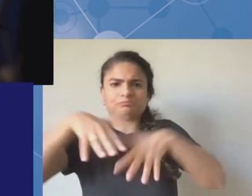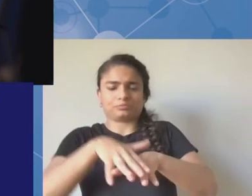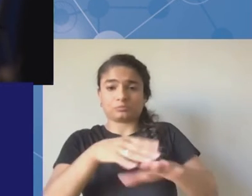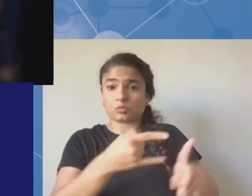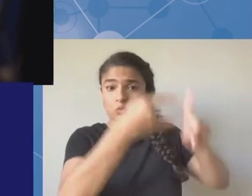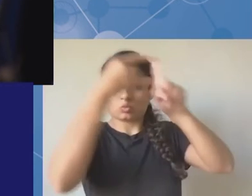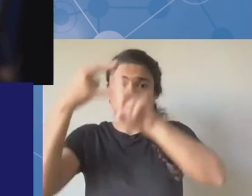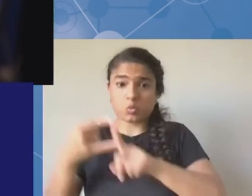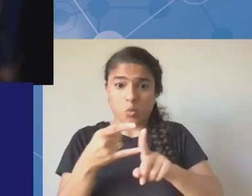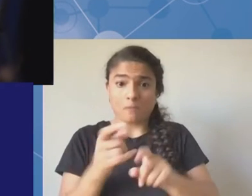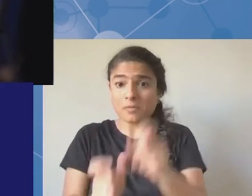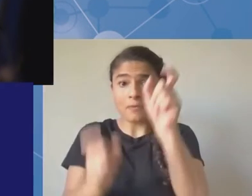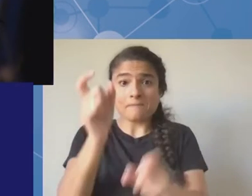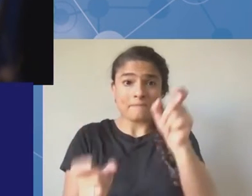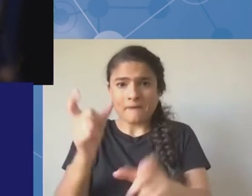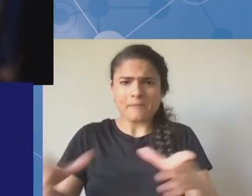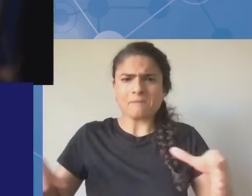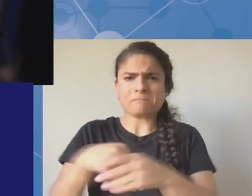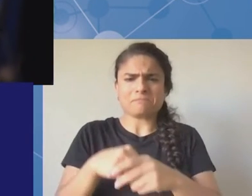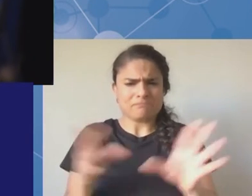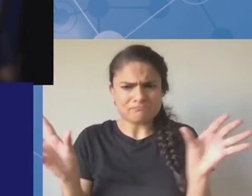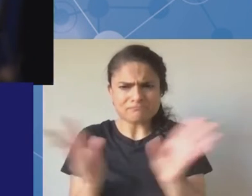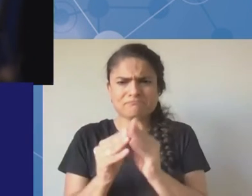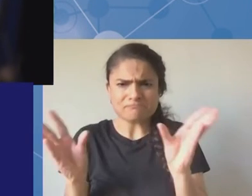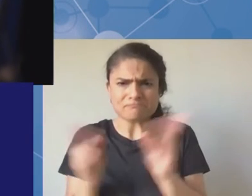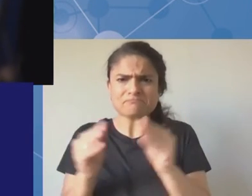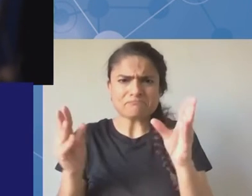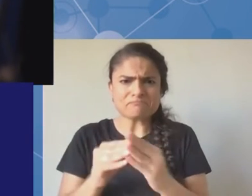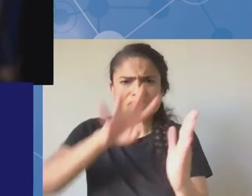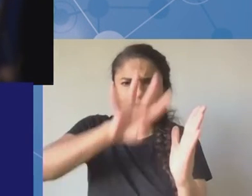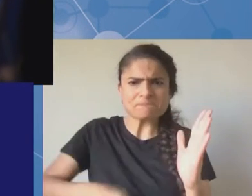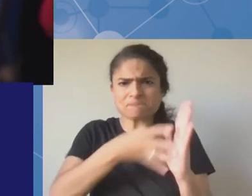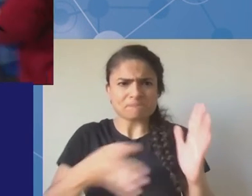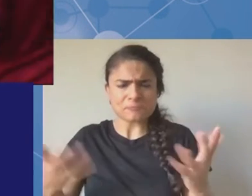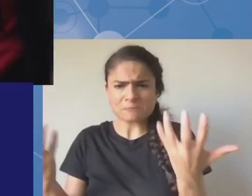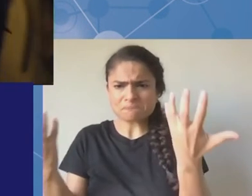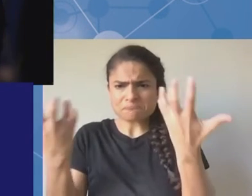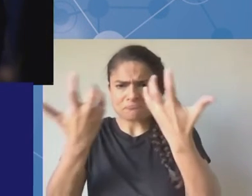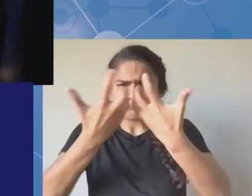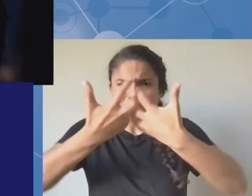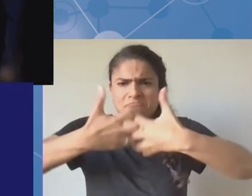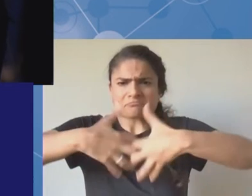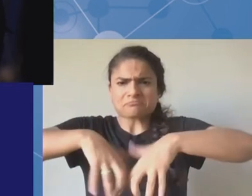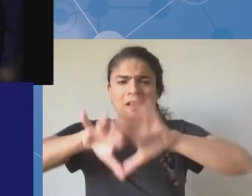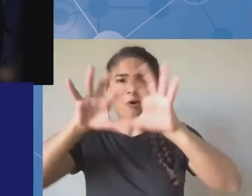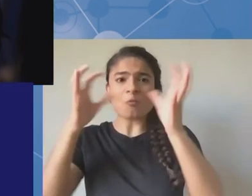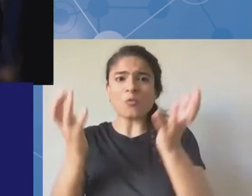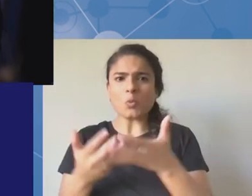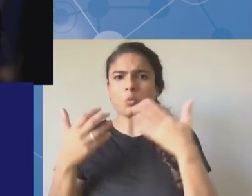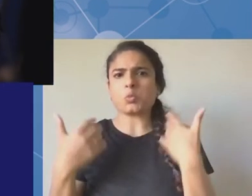participar en este tipo de cumbres que se realizan en